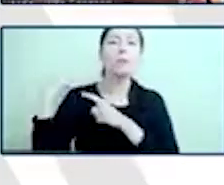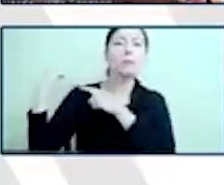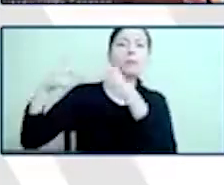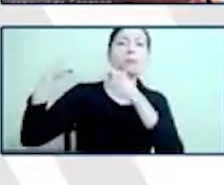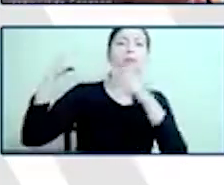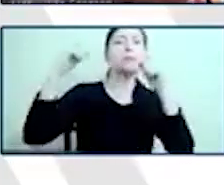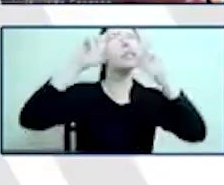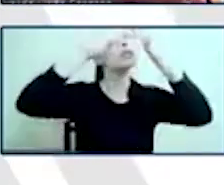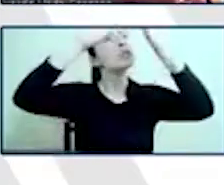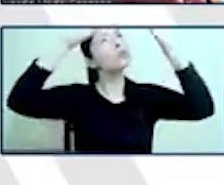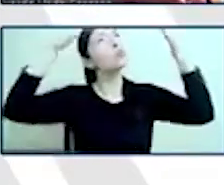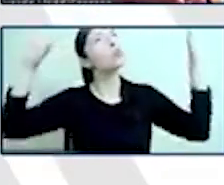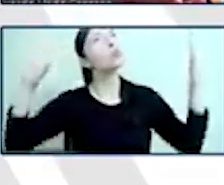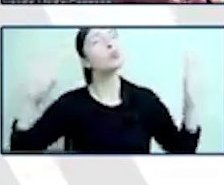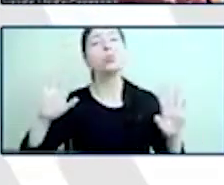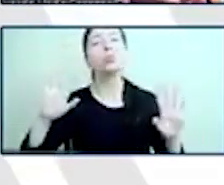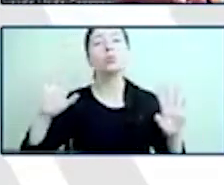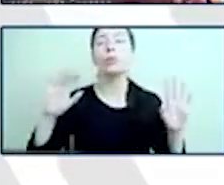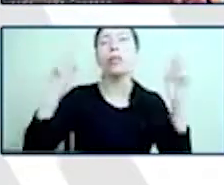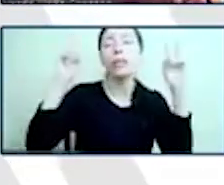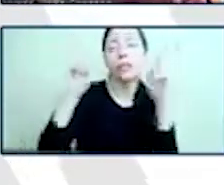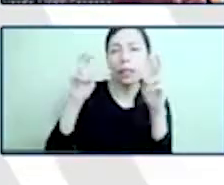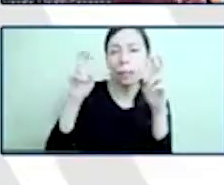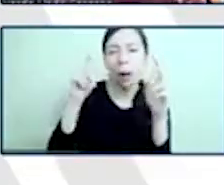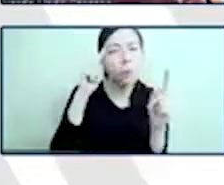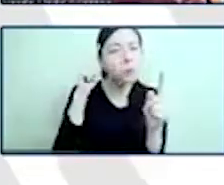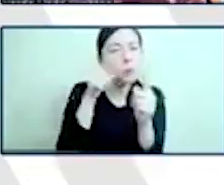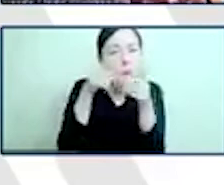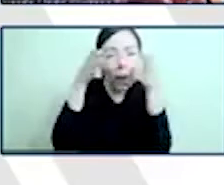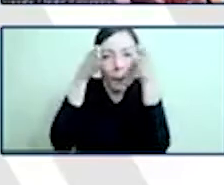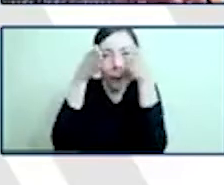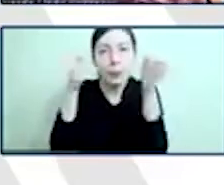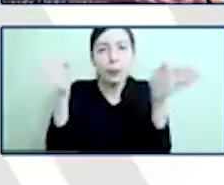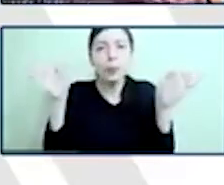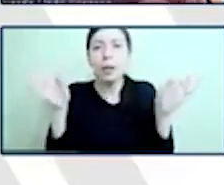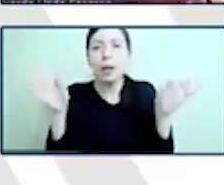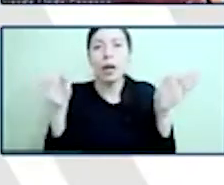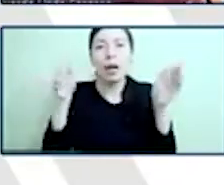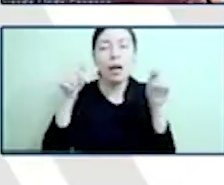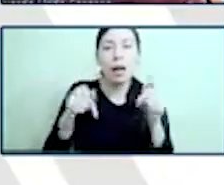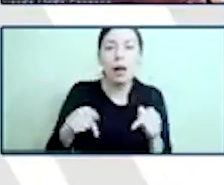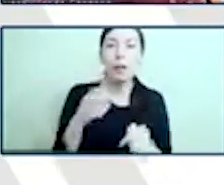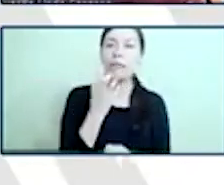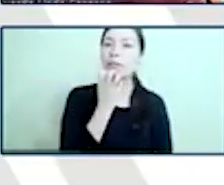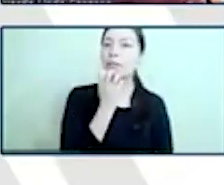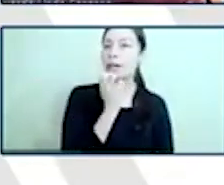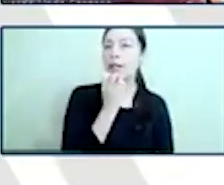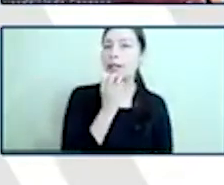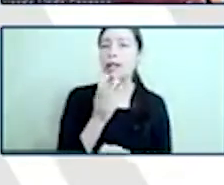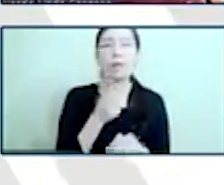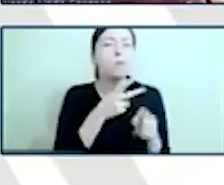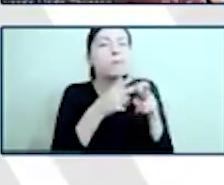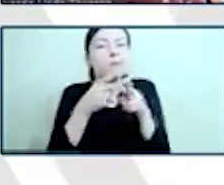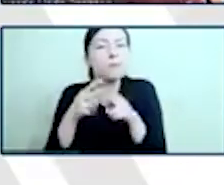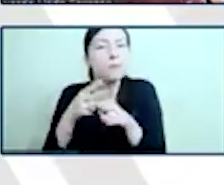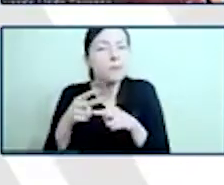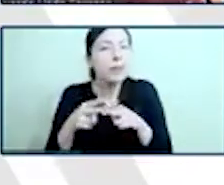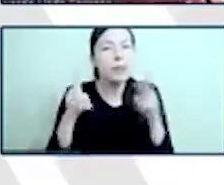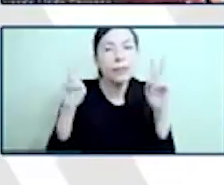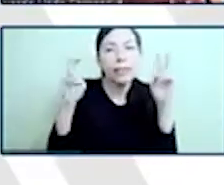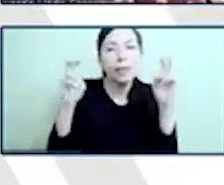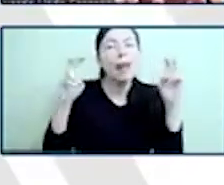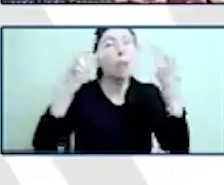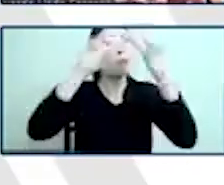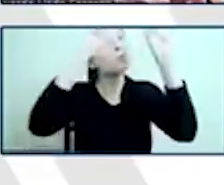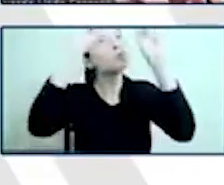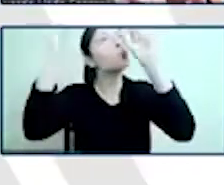la motivación de este tema es ampliar la mirada respecto a qué es lo que ha ocurrido en Antofagasta, en la región de Antofagasta, en relación a la